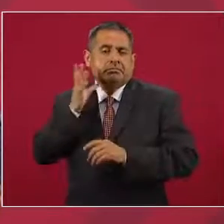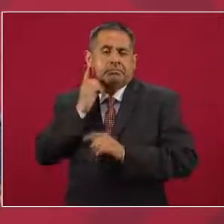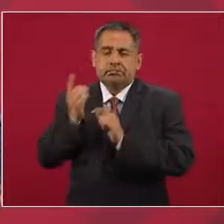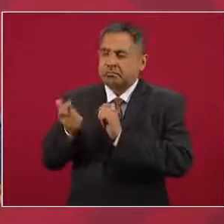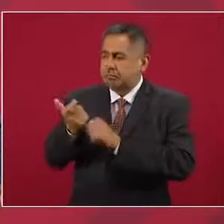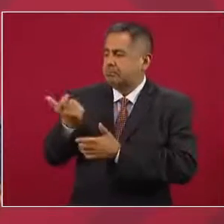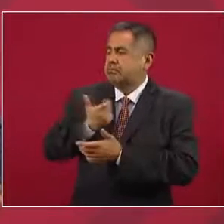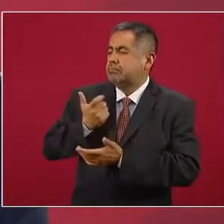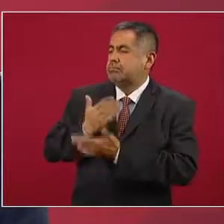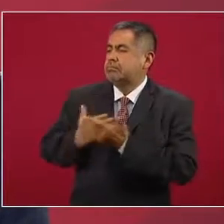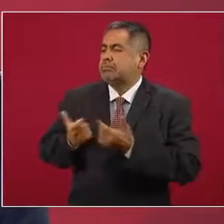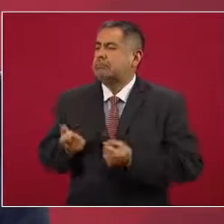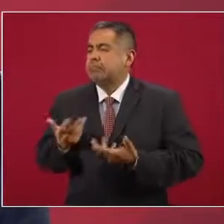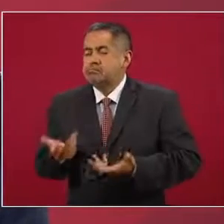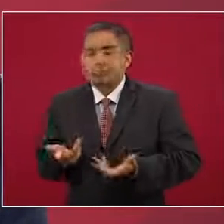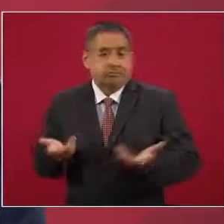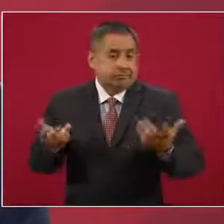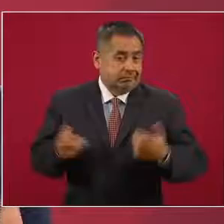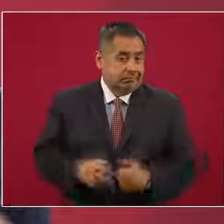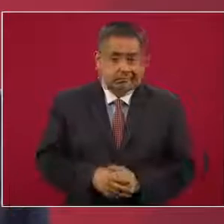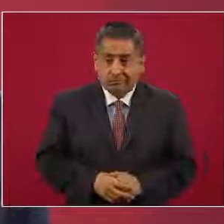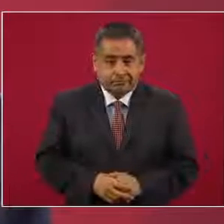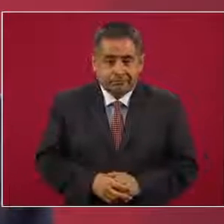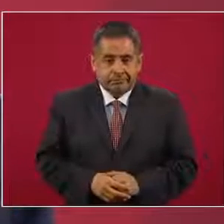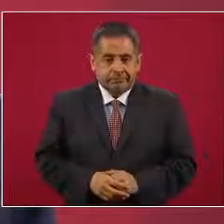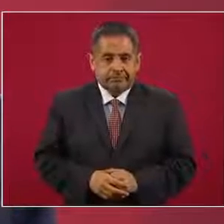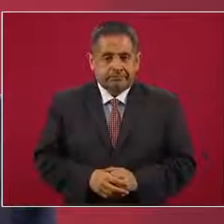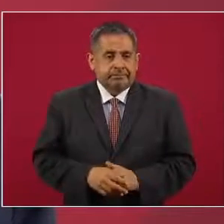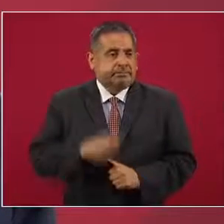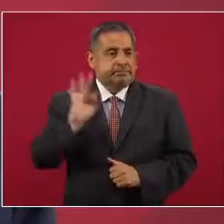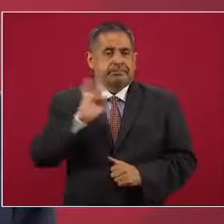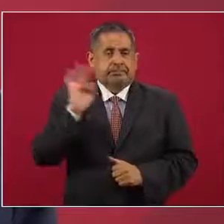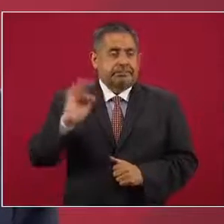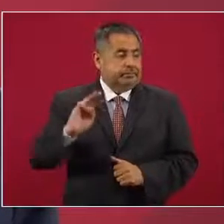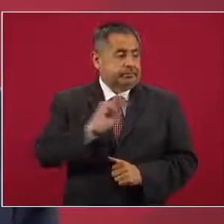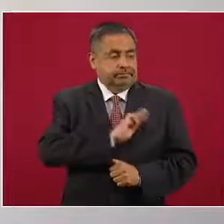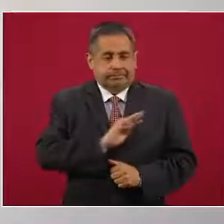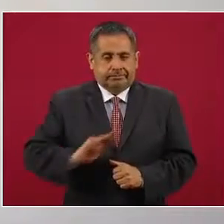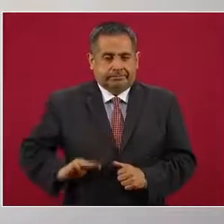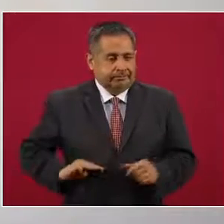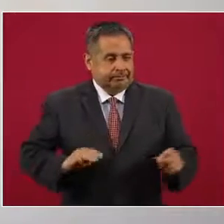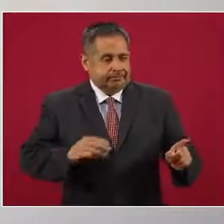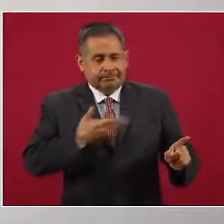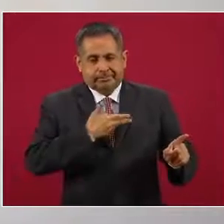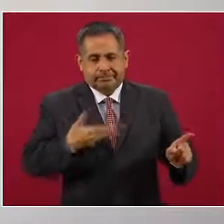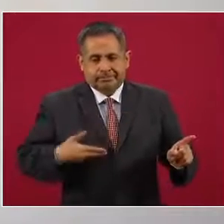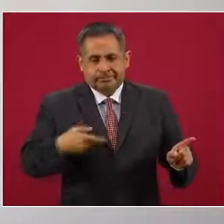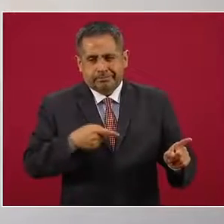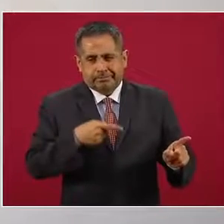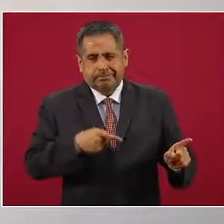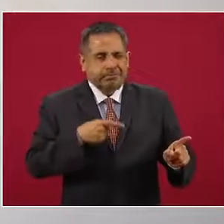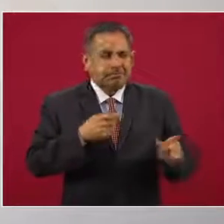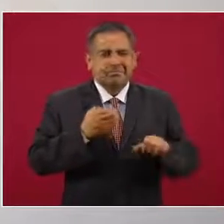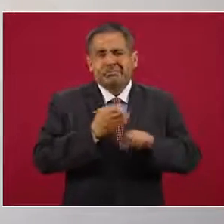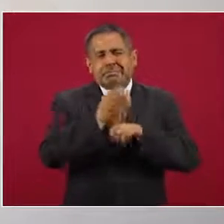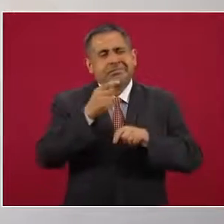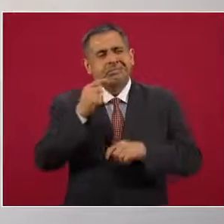les iba a tocar. Si era un presidente municipal de un